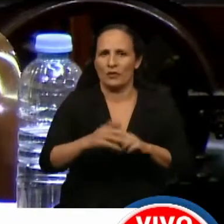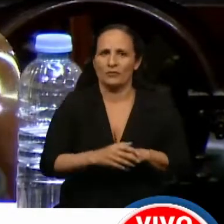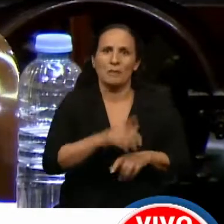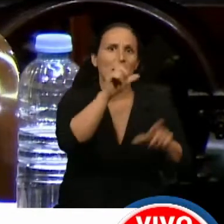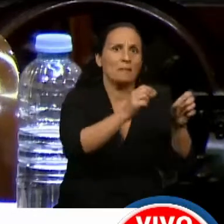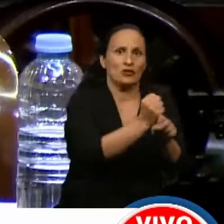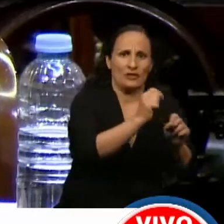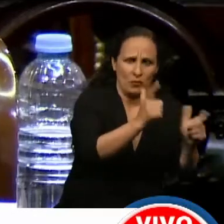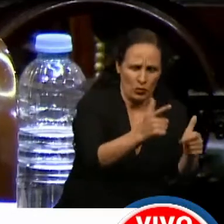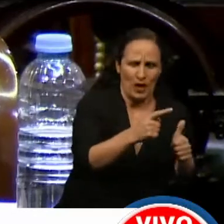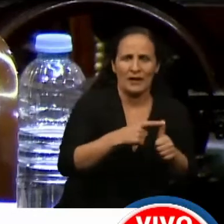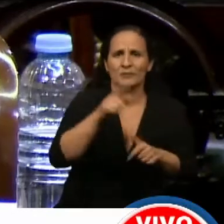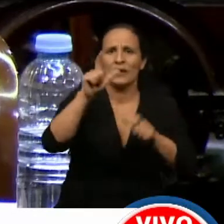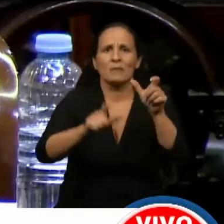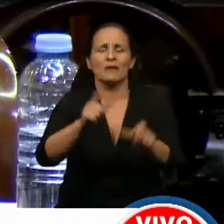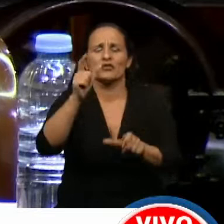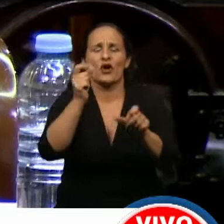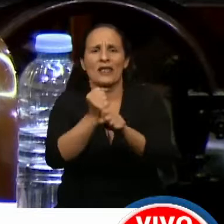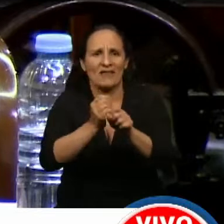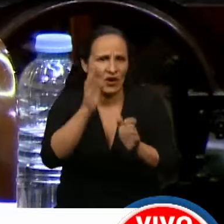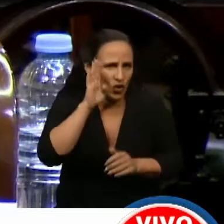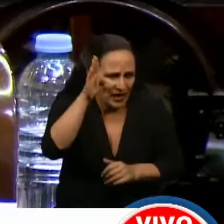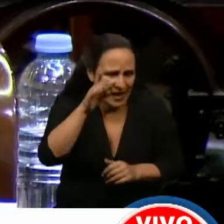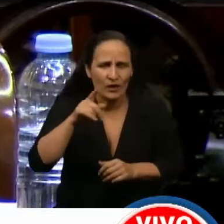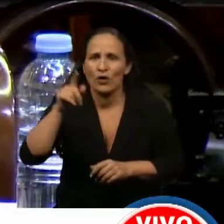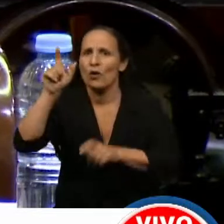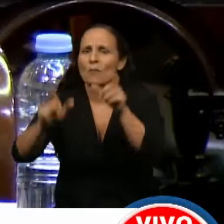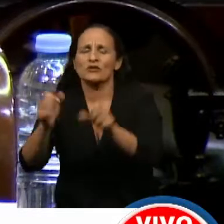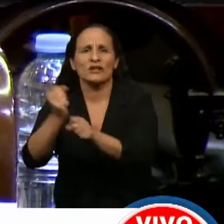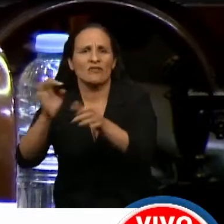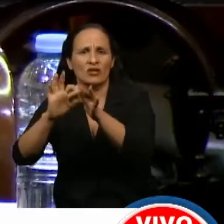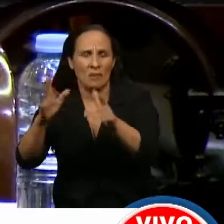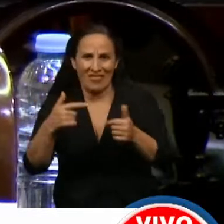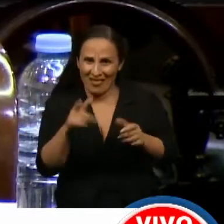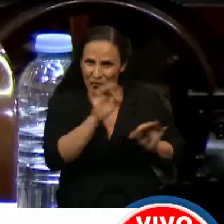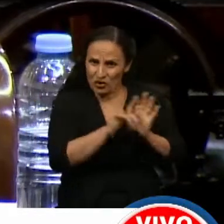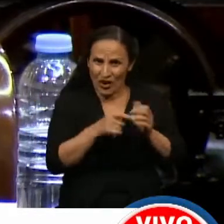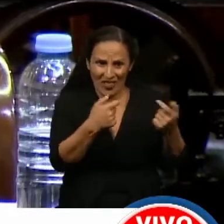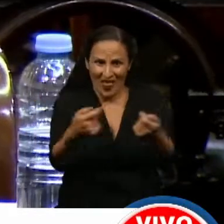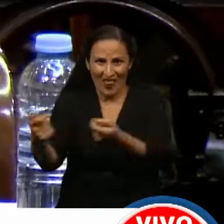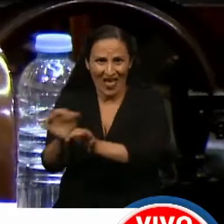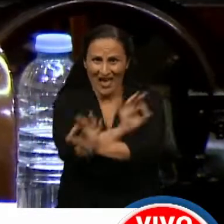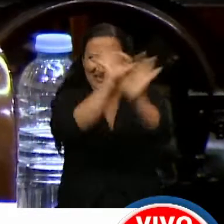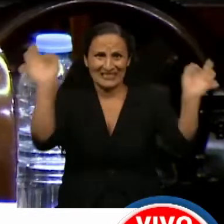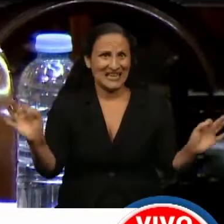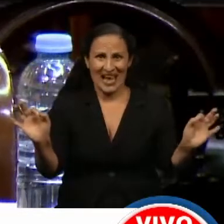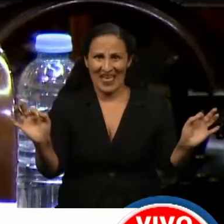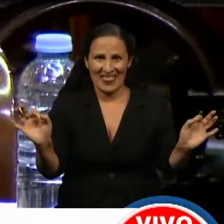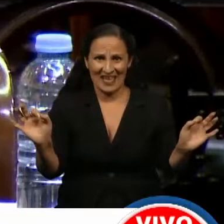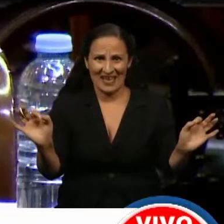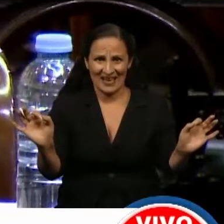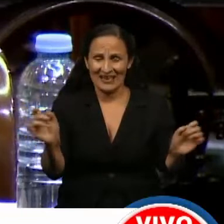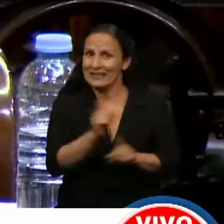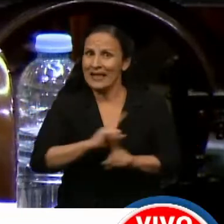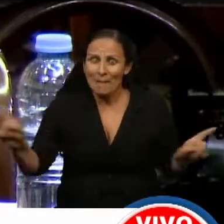desocupados, nada para los trabajadores informales, nada para los trabajadores autónomos y tampoco nada para el grueso de